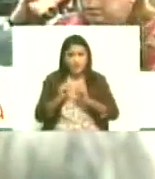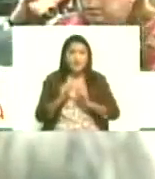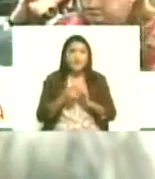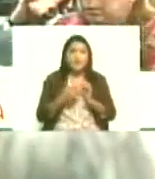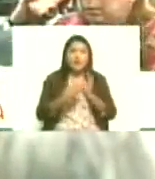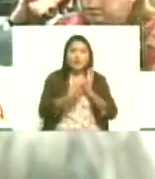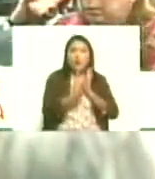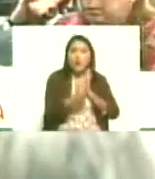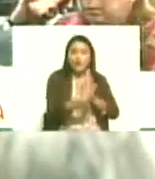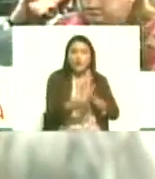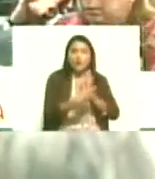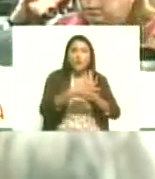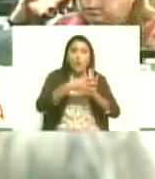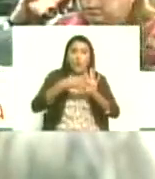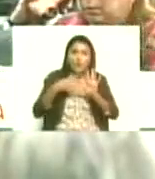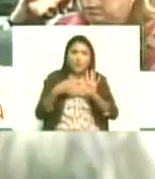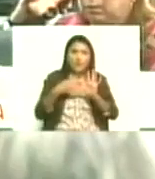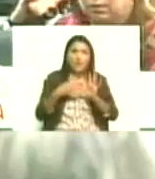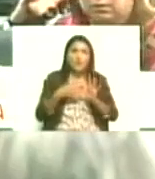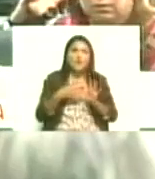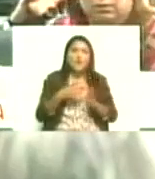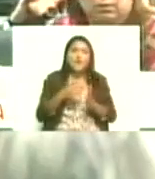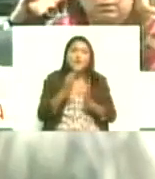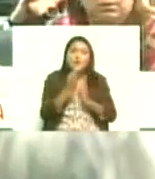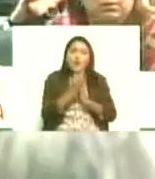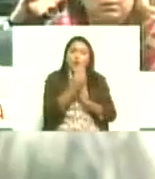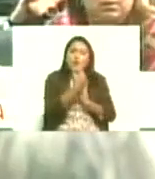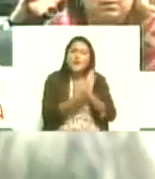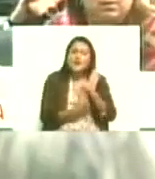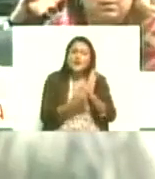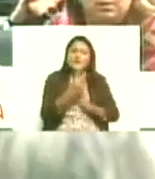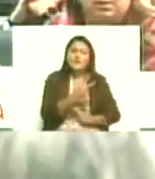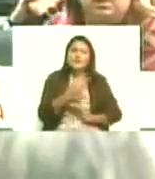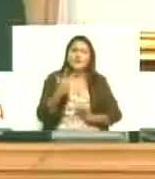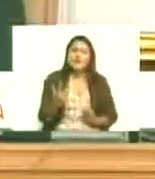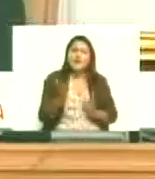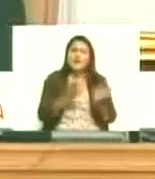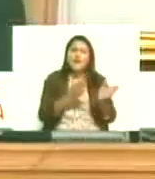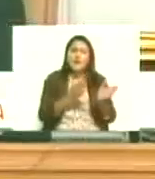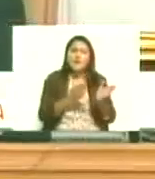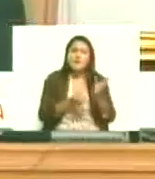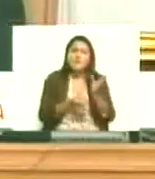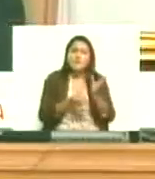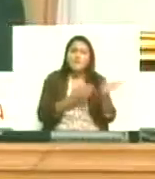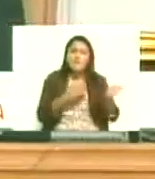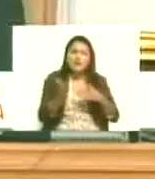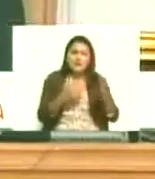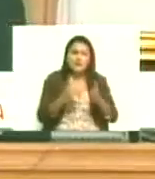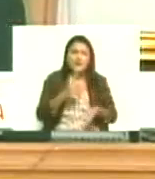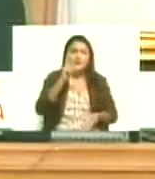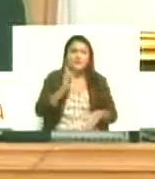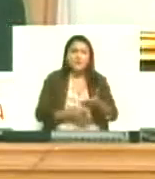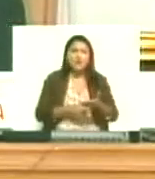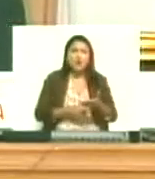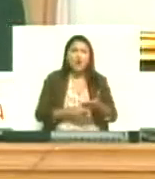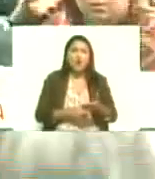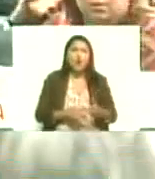líneas de un documento del 23 de marzo de 1869...